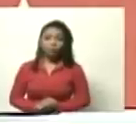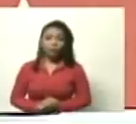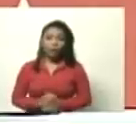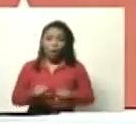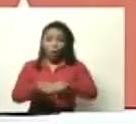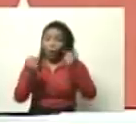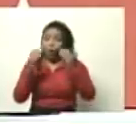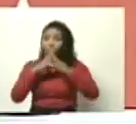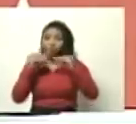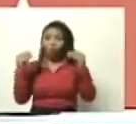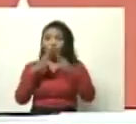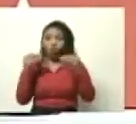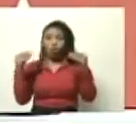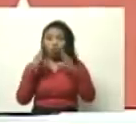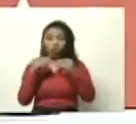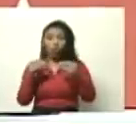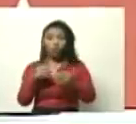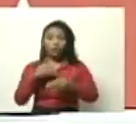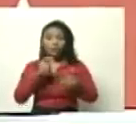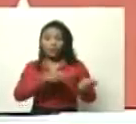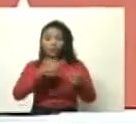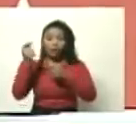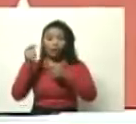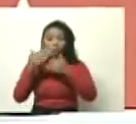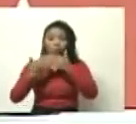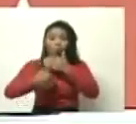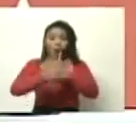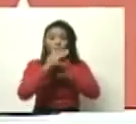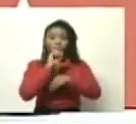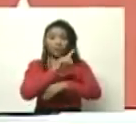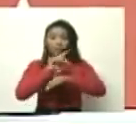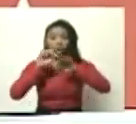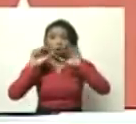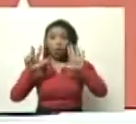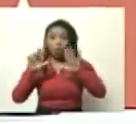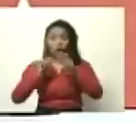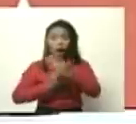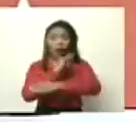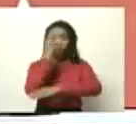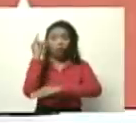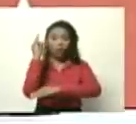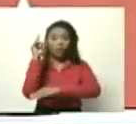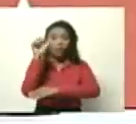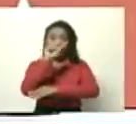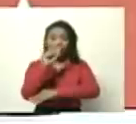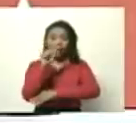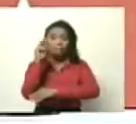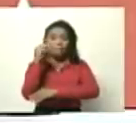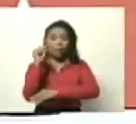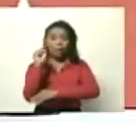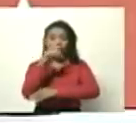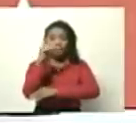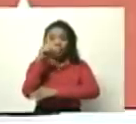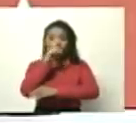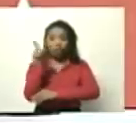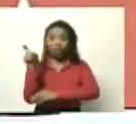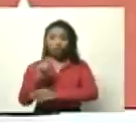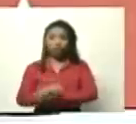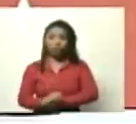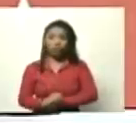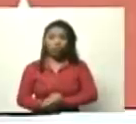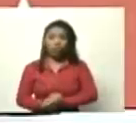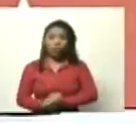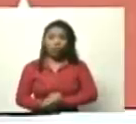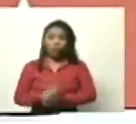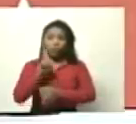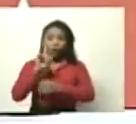destruyeron todo, se llevaron por delante 18 árboles de samán de más de 100 años, una